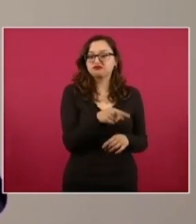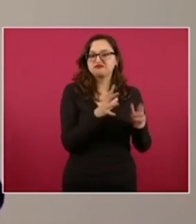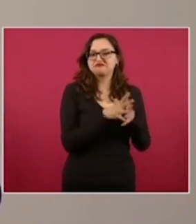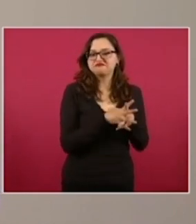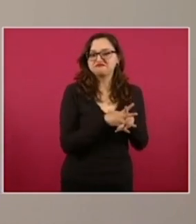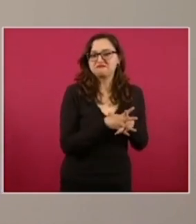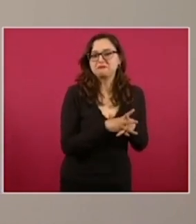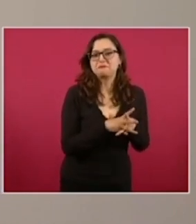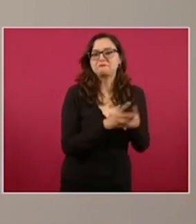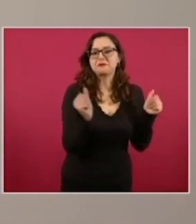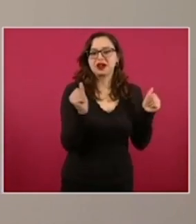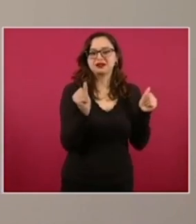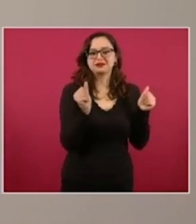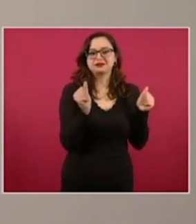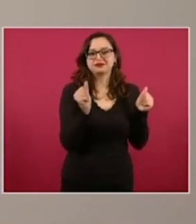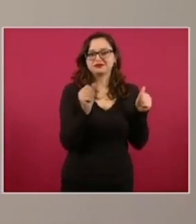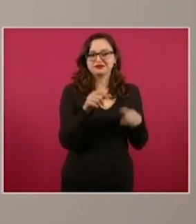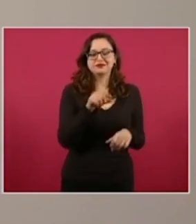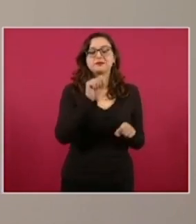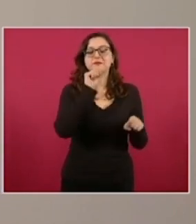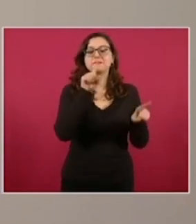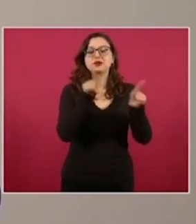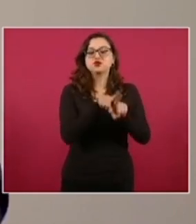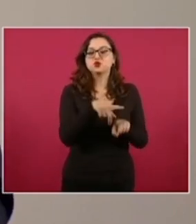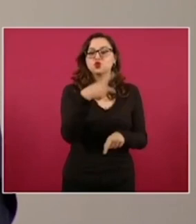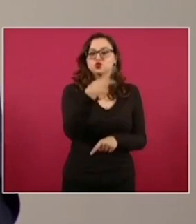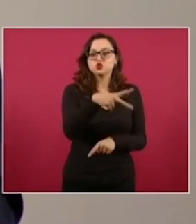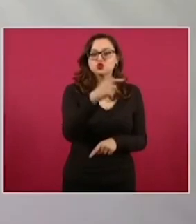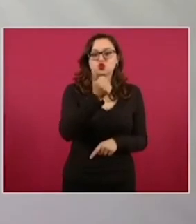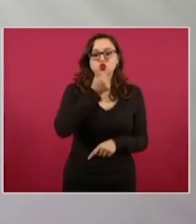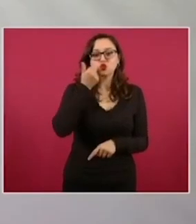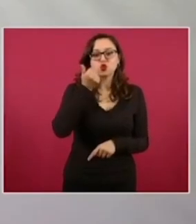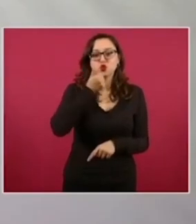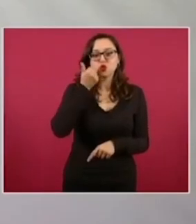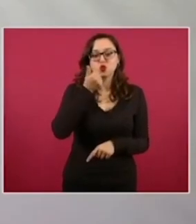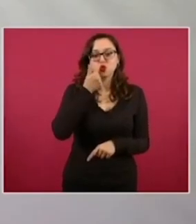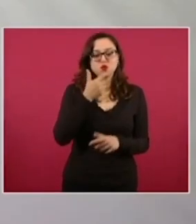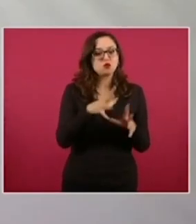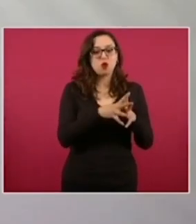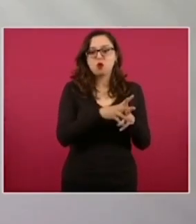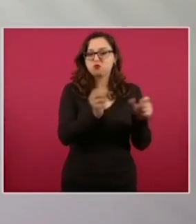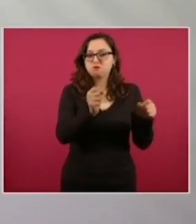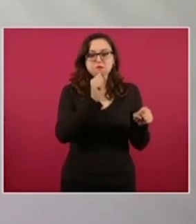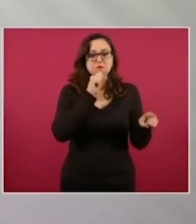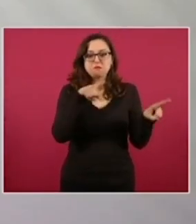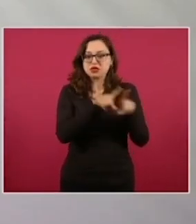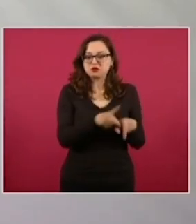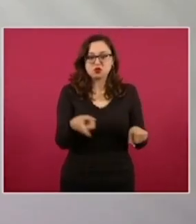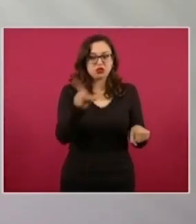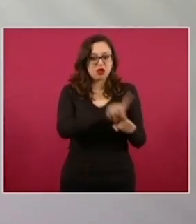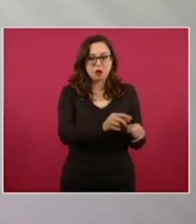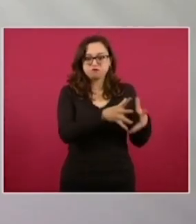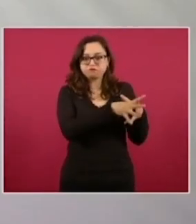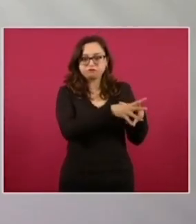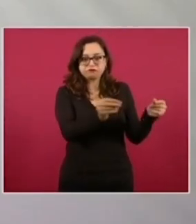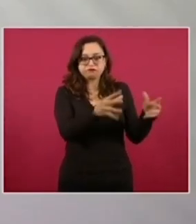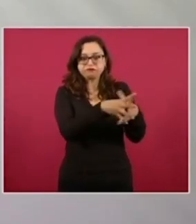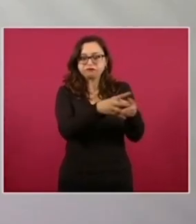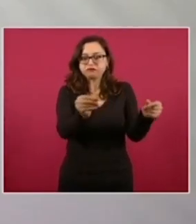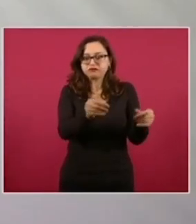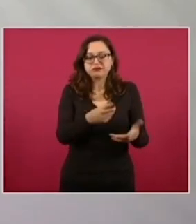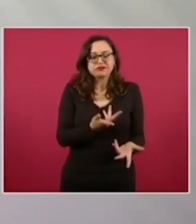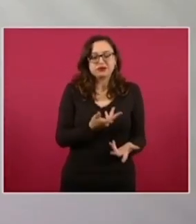estudiantes sin que sus mandos hicieran ninguna acción para garantizar su